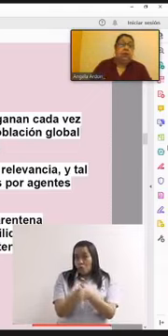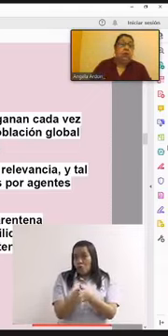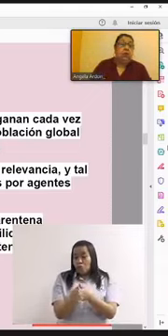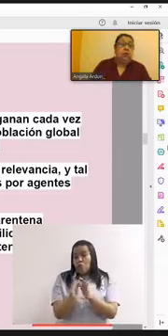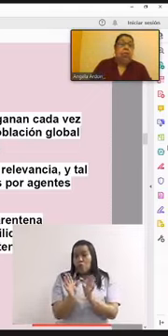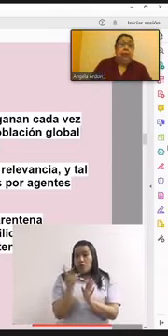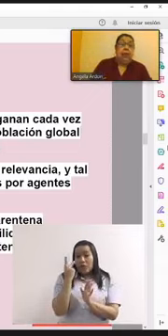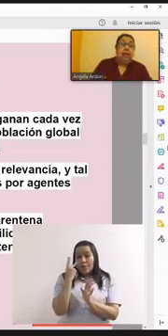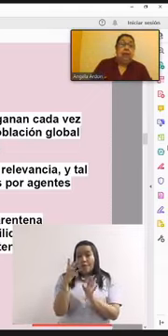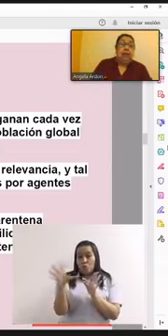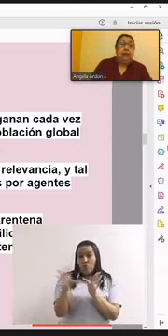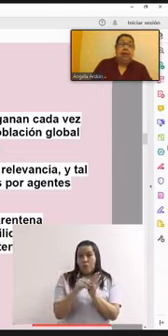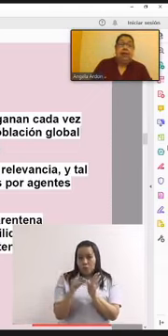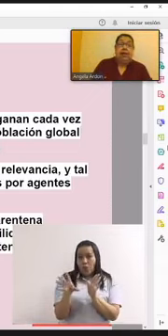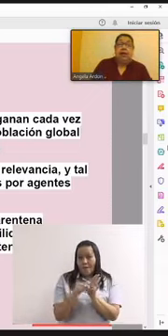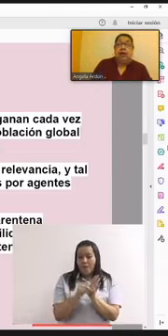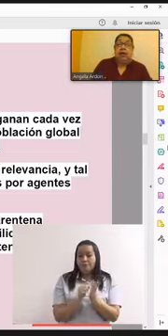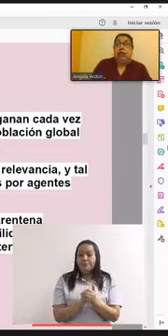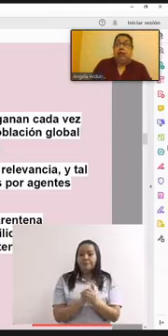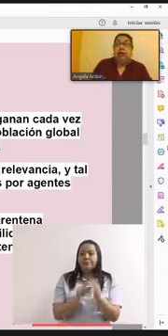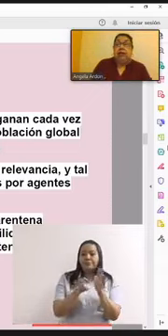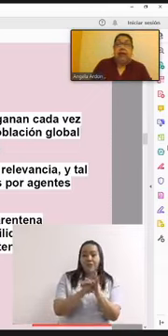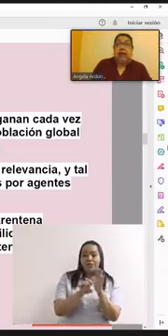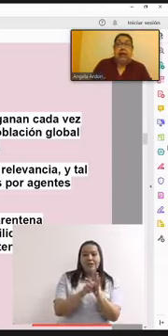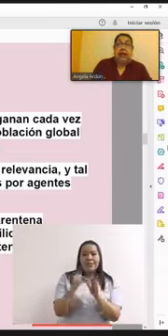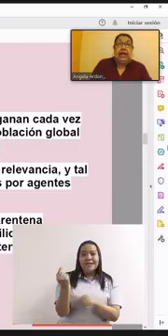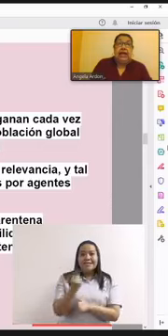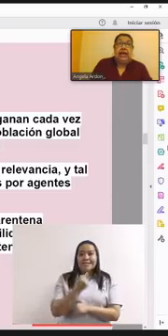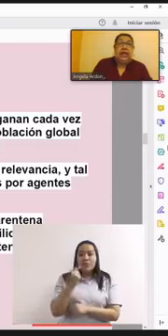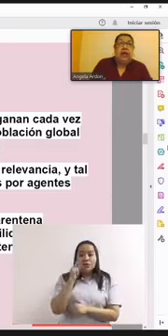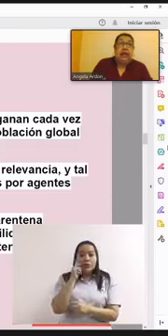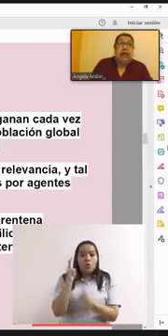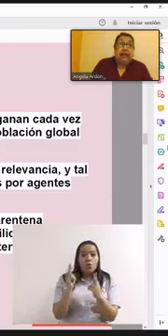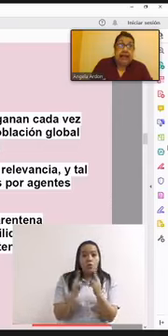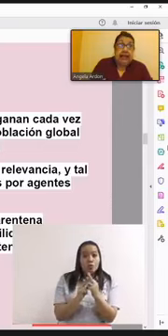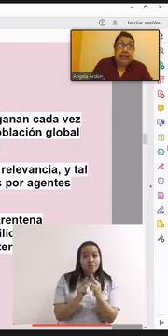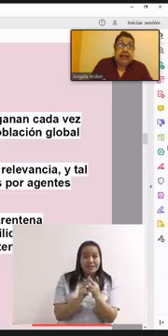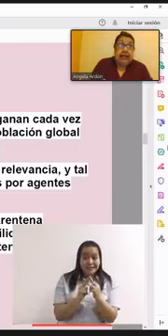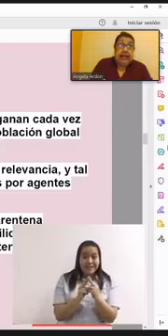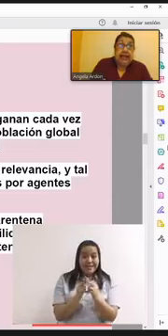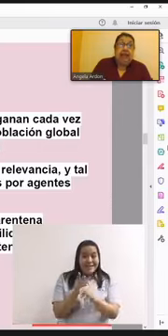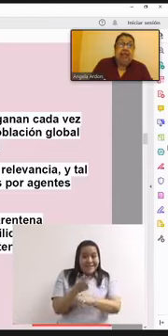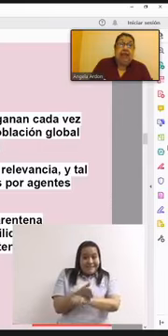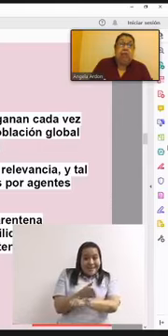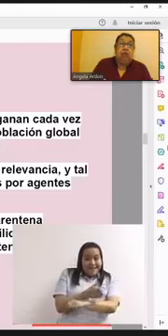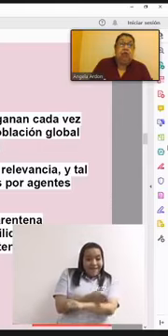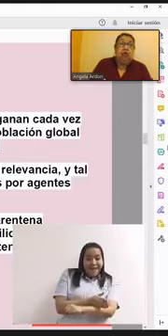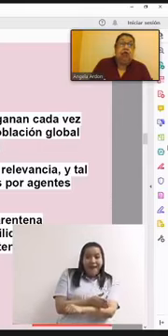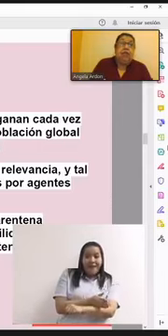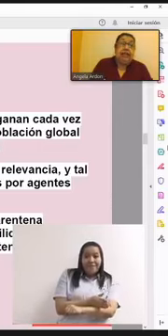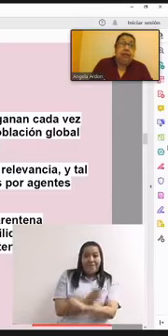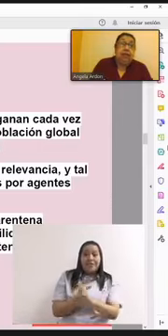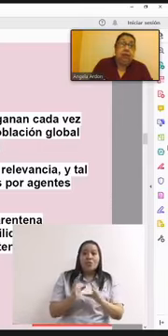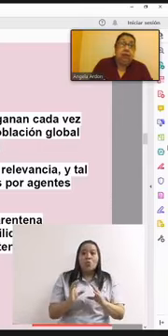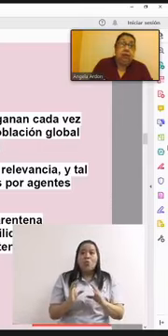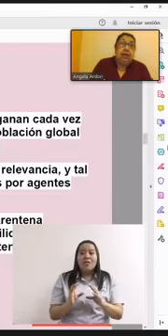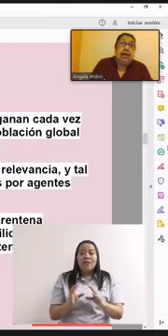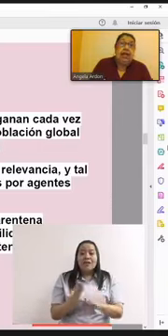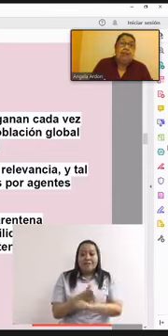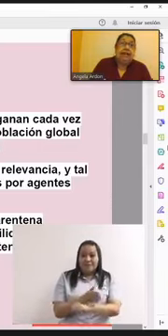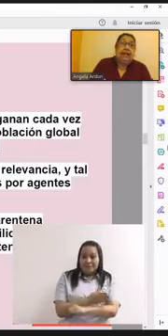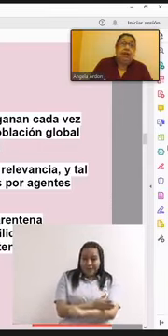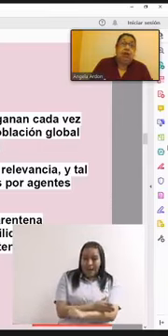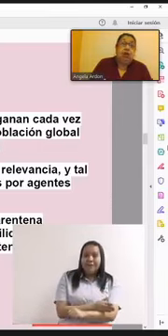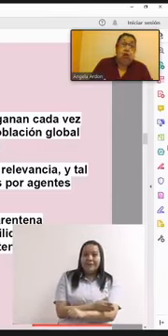para que lo copien. Es fundamental reconocer y evitar que desde la cuarentena estamos nosotros afectando más